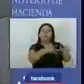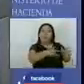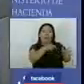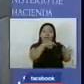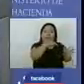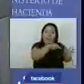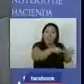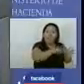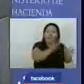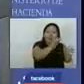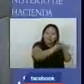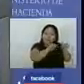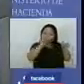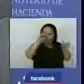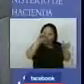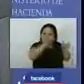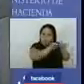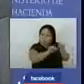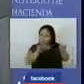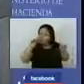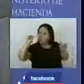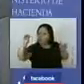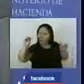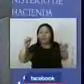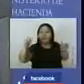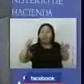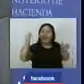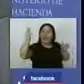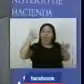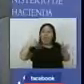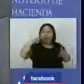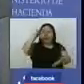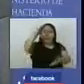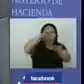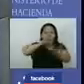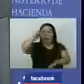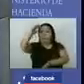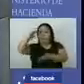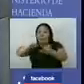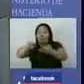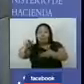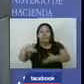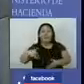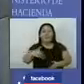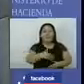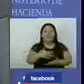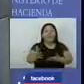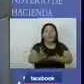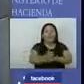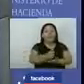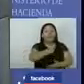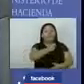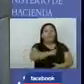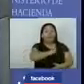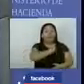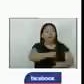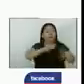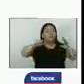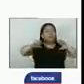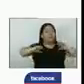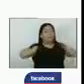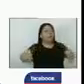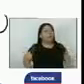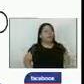suplir también aquellas partidas que se hayan recortado dentro del presupuesto del Ministerio de Hacienda, que son obligaciones generales del